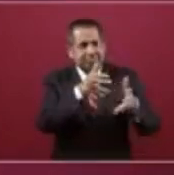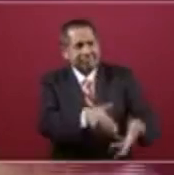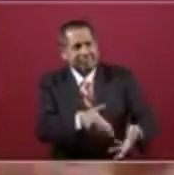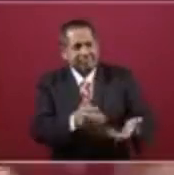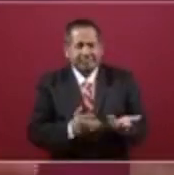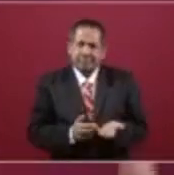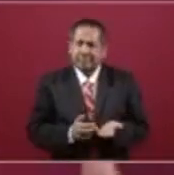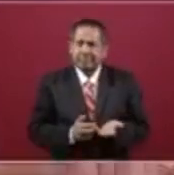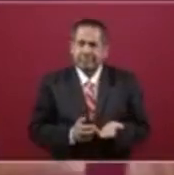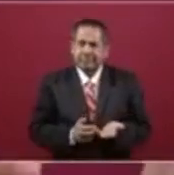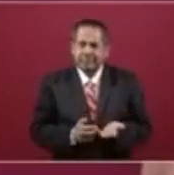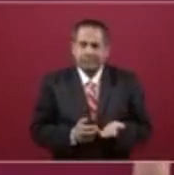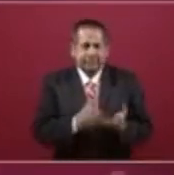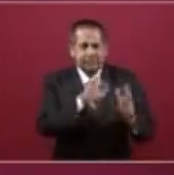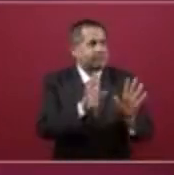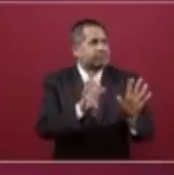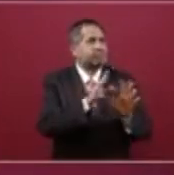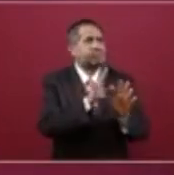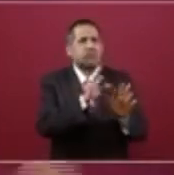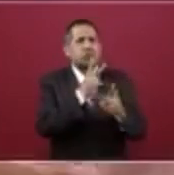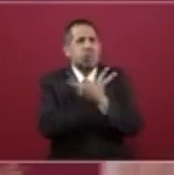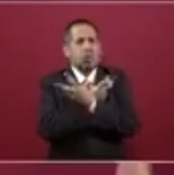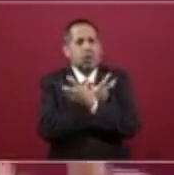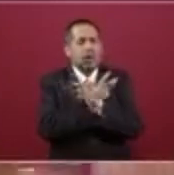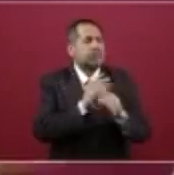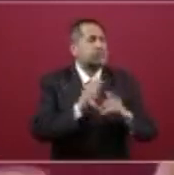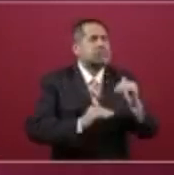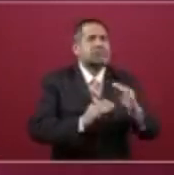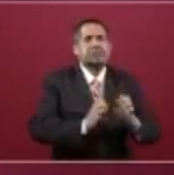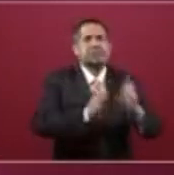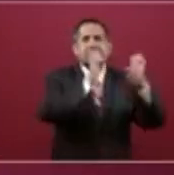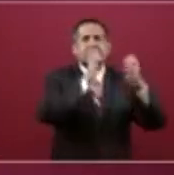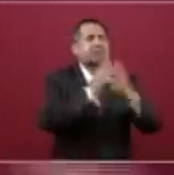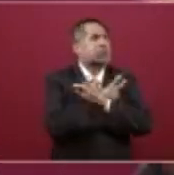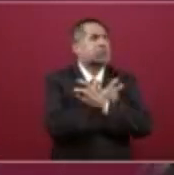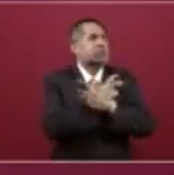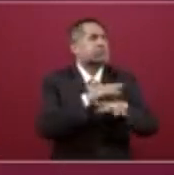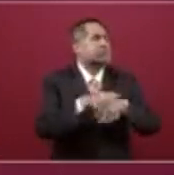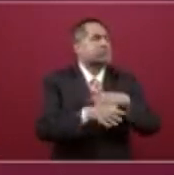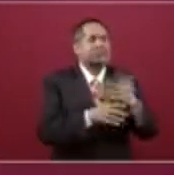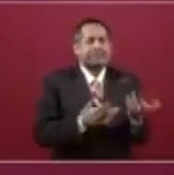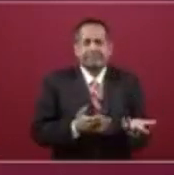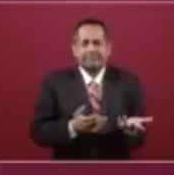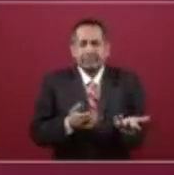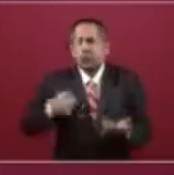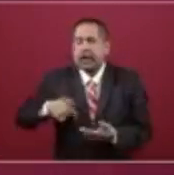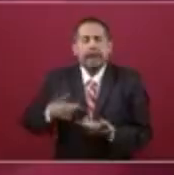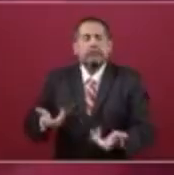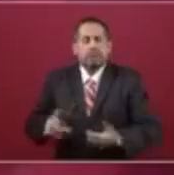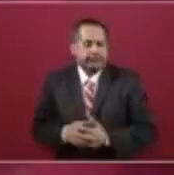que está en obra negra en un 30, un 40%. ¿Qué decisión tomamos?